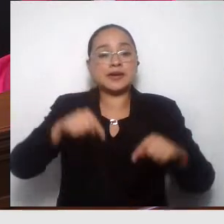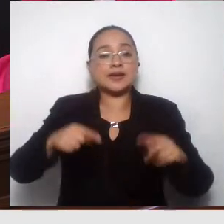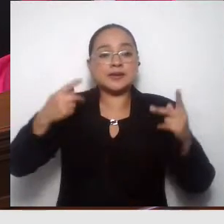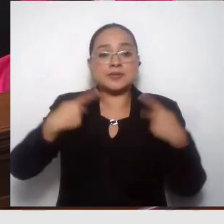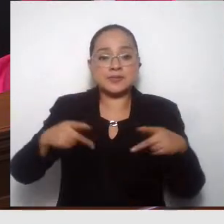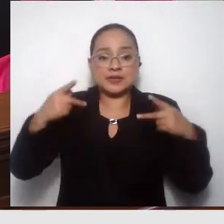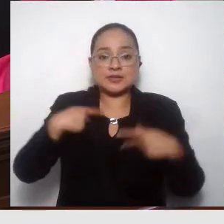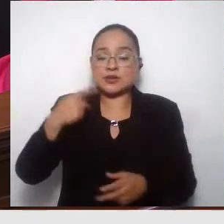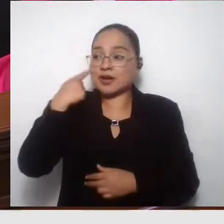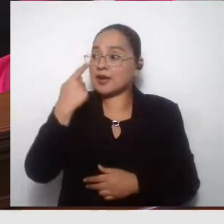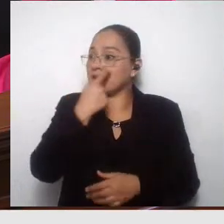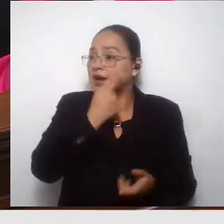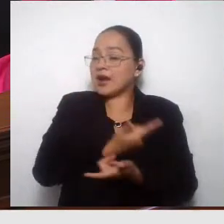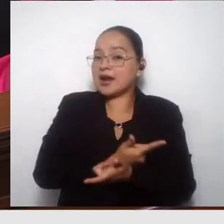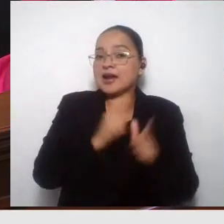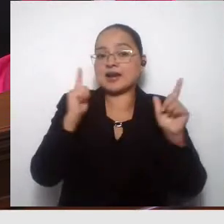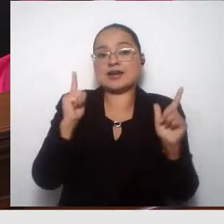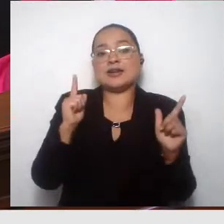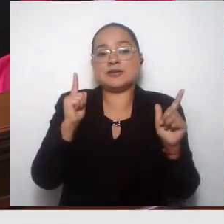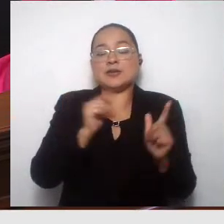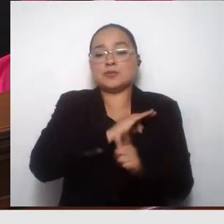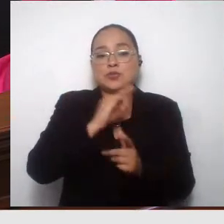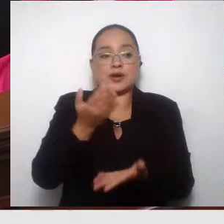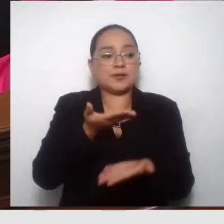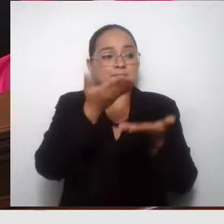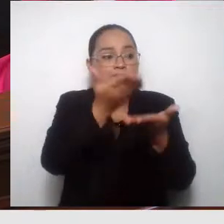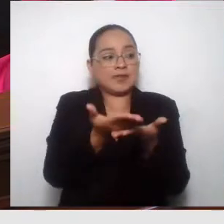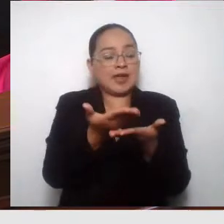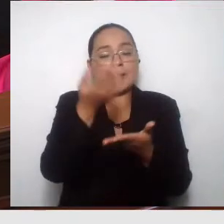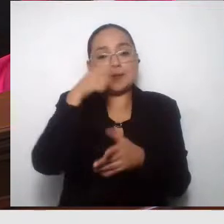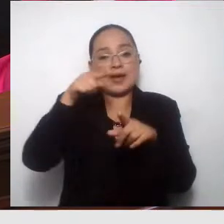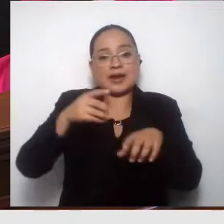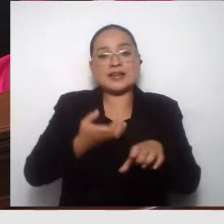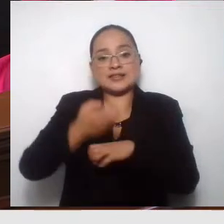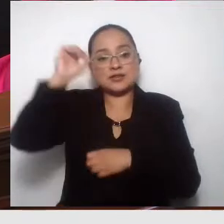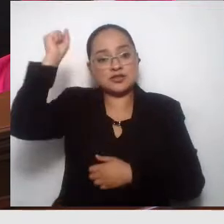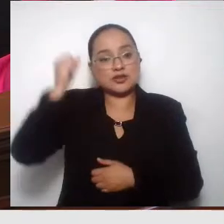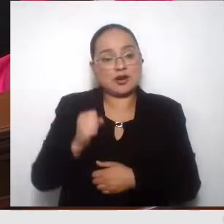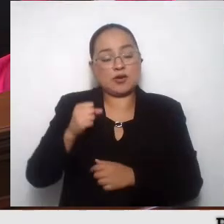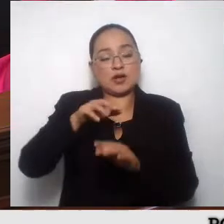libremente pueden aportarle mucho al Estado en esa perspectiva.